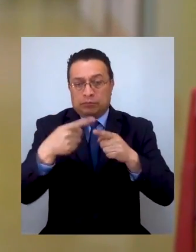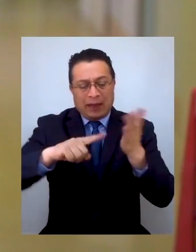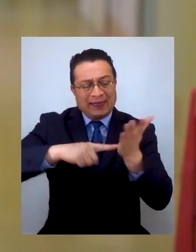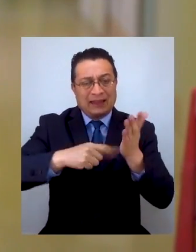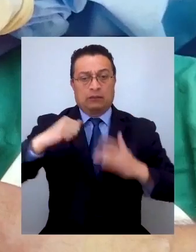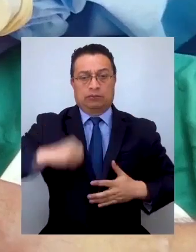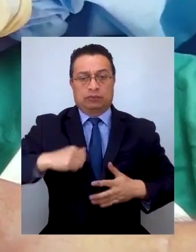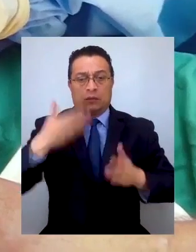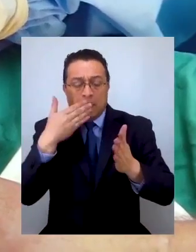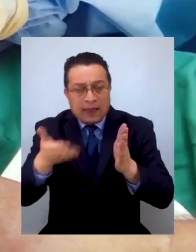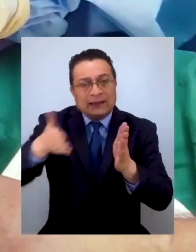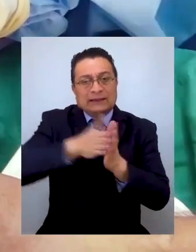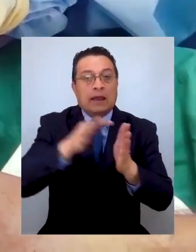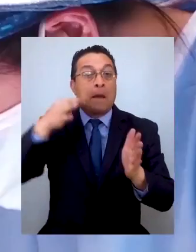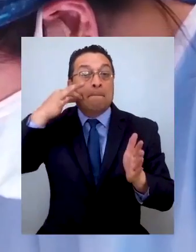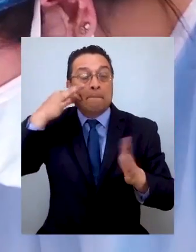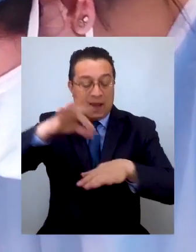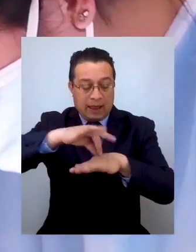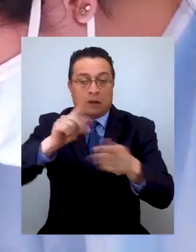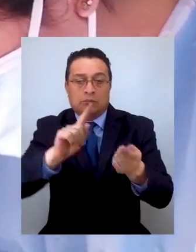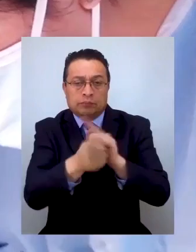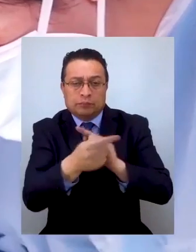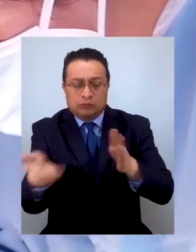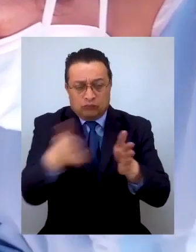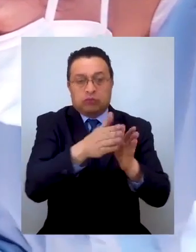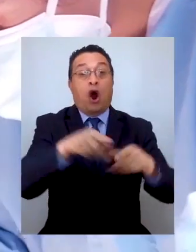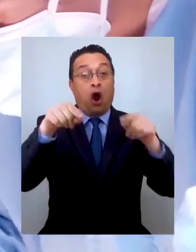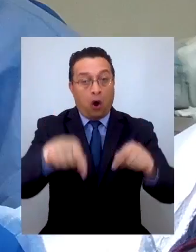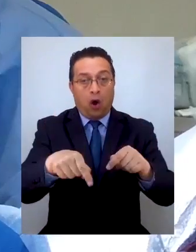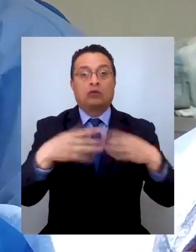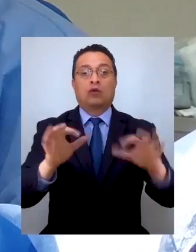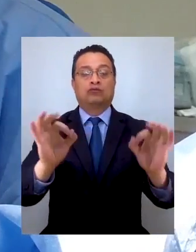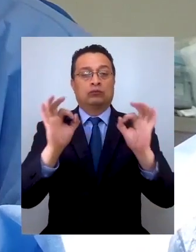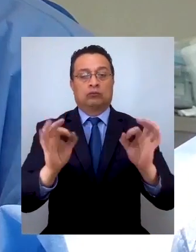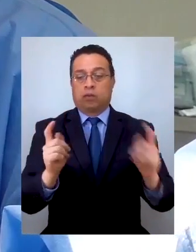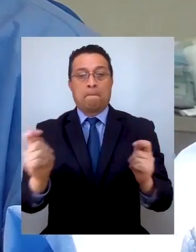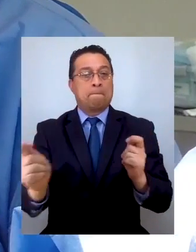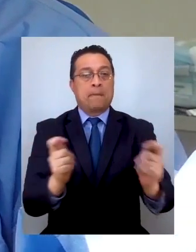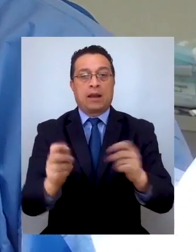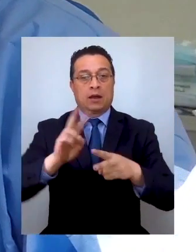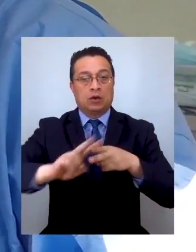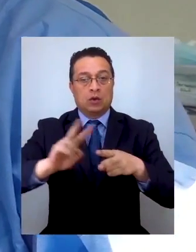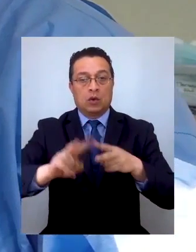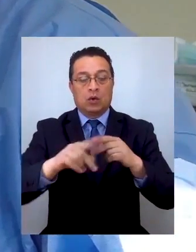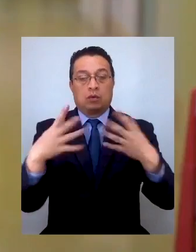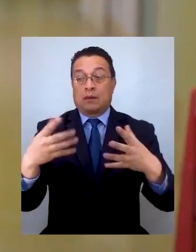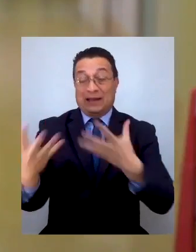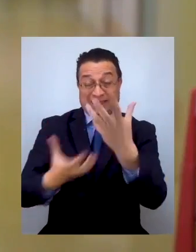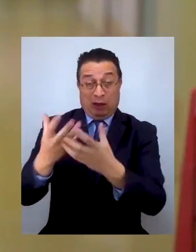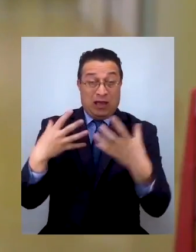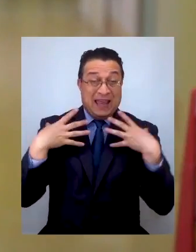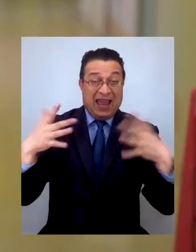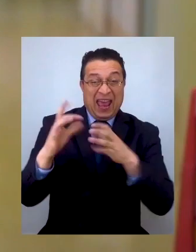técnicas quirúrgicas, como el microinjerto MIC o la microcirugía, lo cual hoy es un gold standard en el manejo de la cirugía reconstructiva, tanto